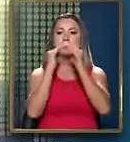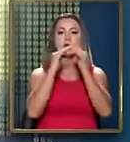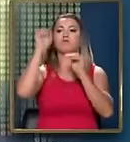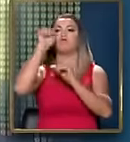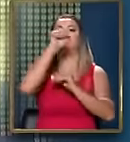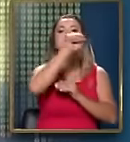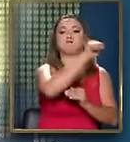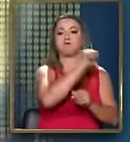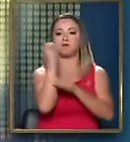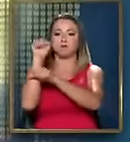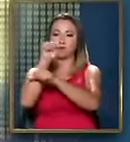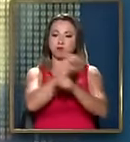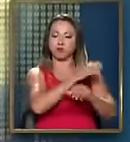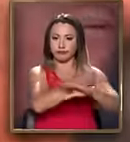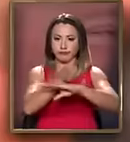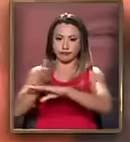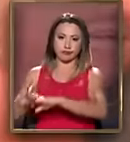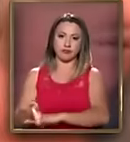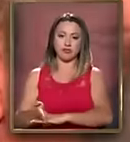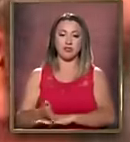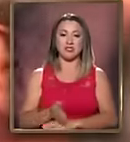una.